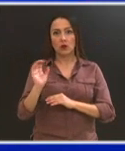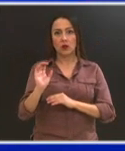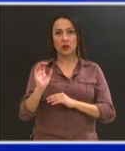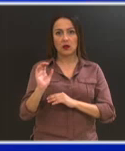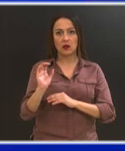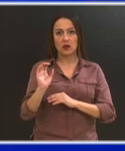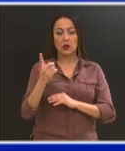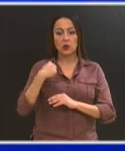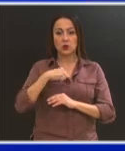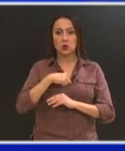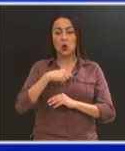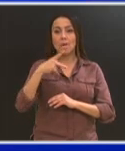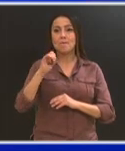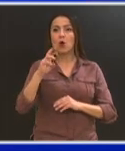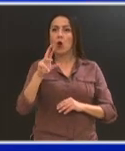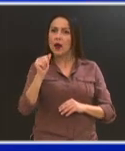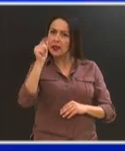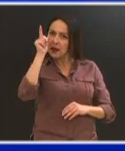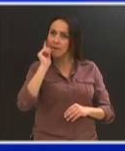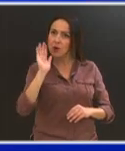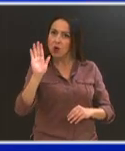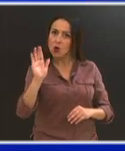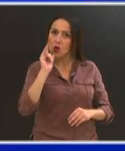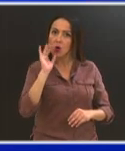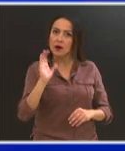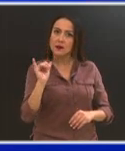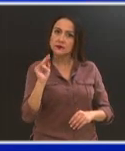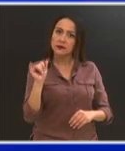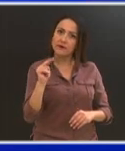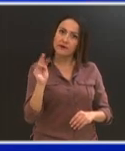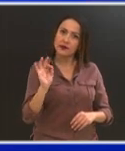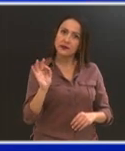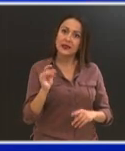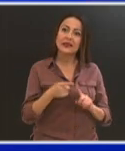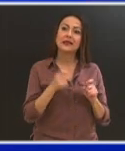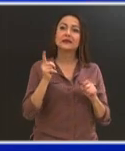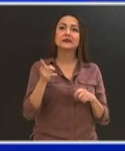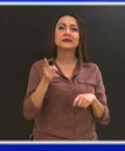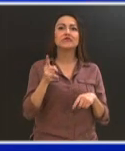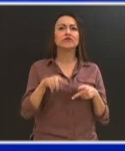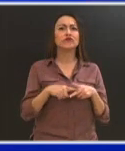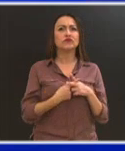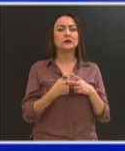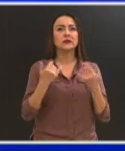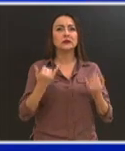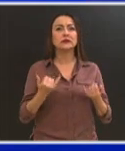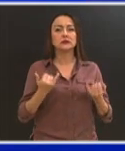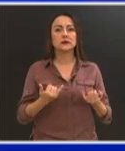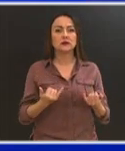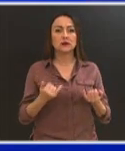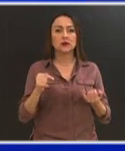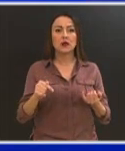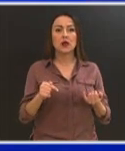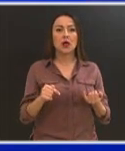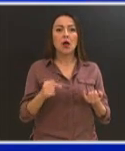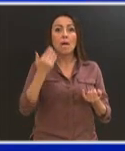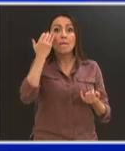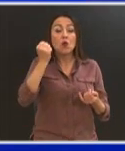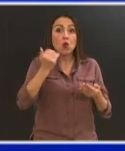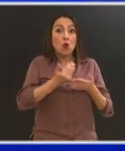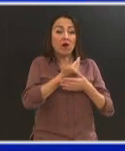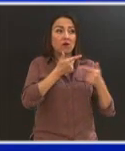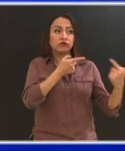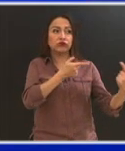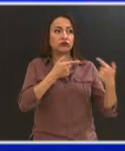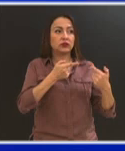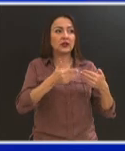y estamos en Pocora de Limón con Cristian Fallas. Desde ahí vamos a iniciar esta edición, ya que una nueva